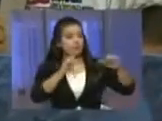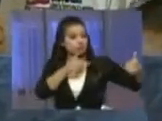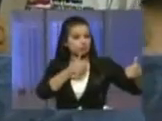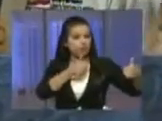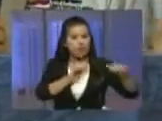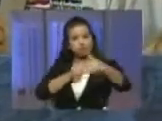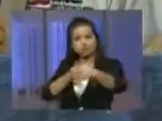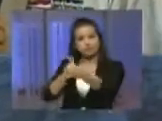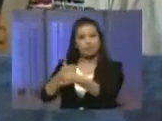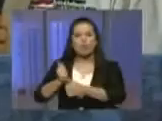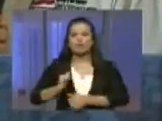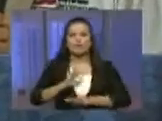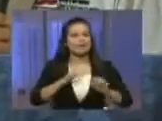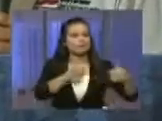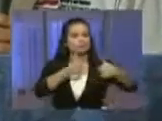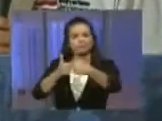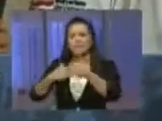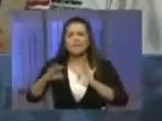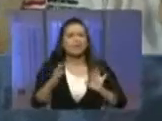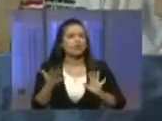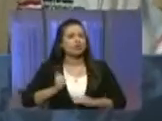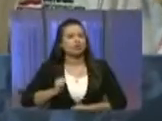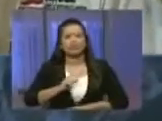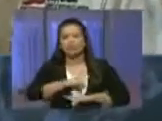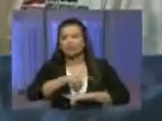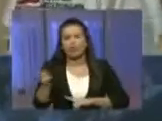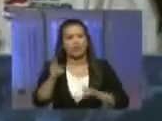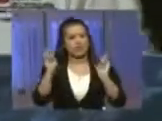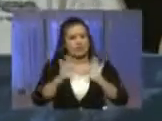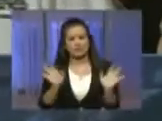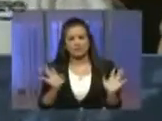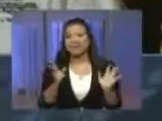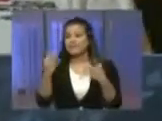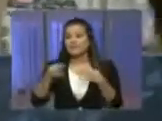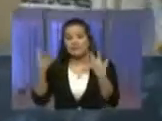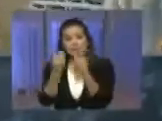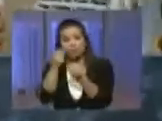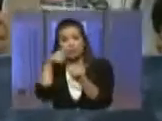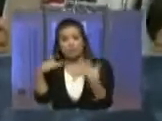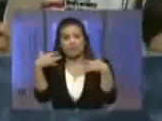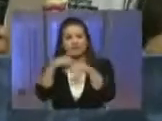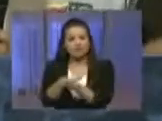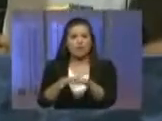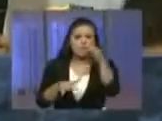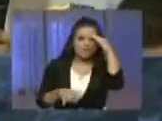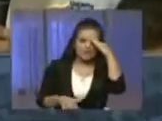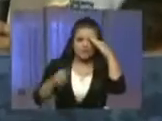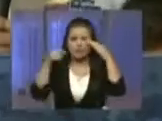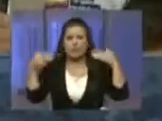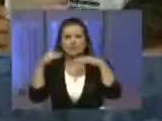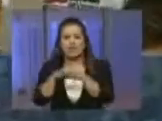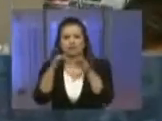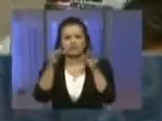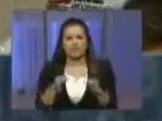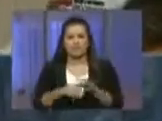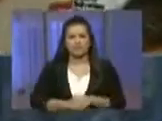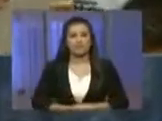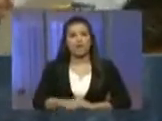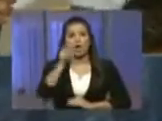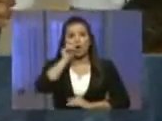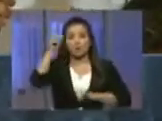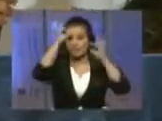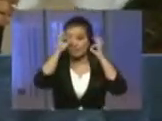encontrarán siempre con el pueblo en unión Cívico militar adelante ministro Manuel Quevedo desde